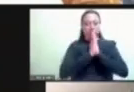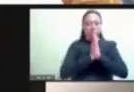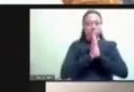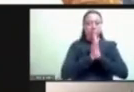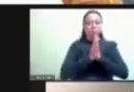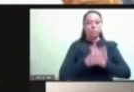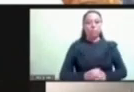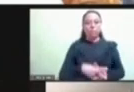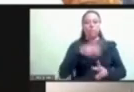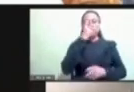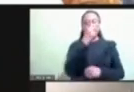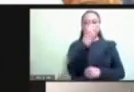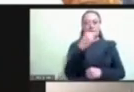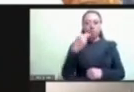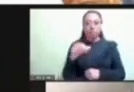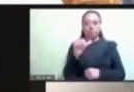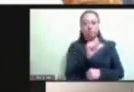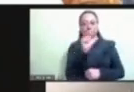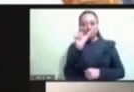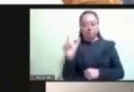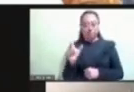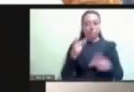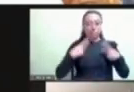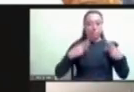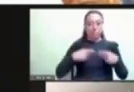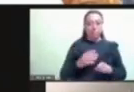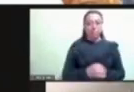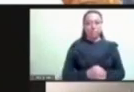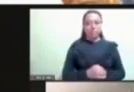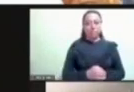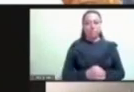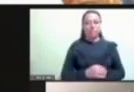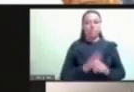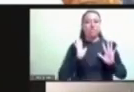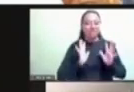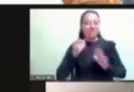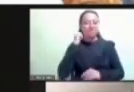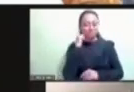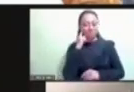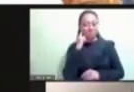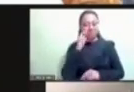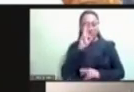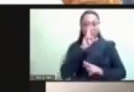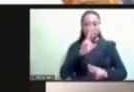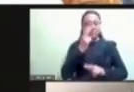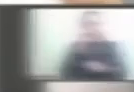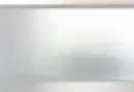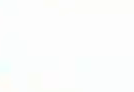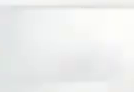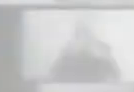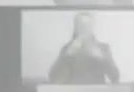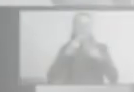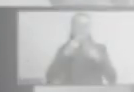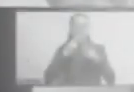por nombre y apellido. Y respete esta sesión de trabajo, alcaldesa.